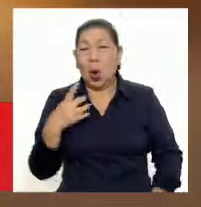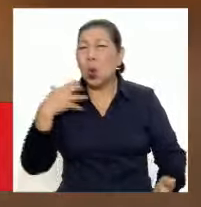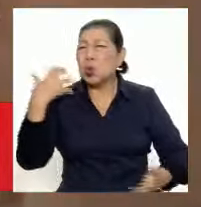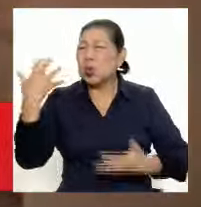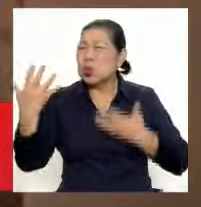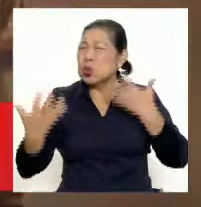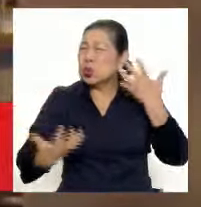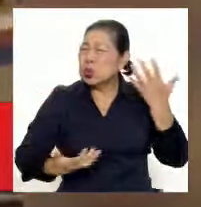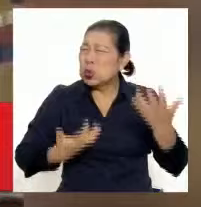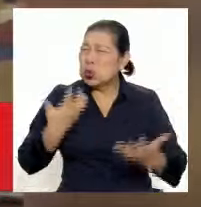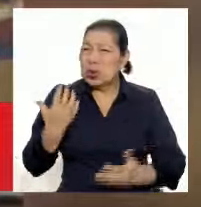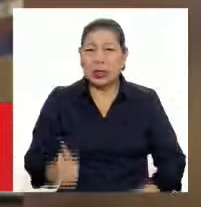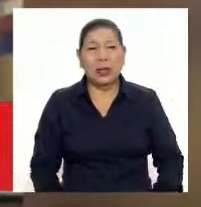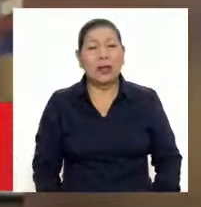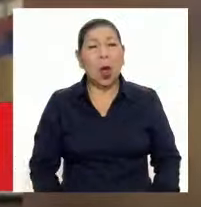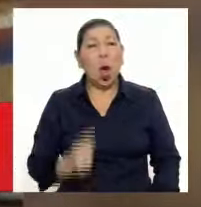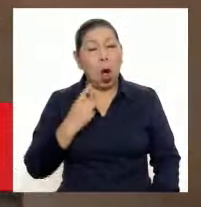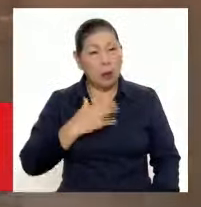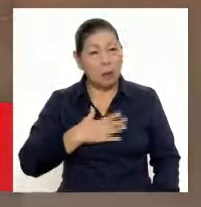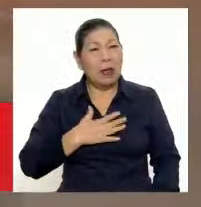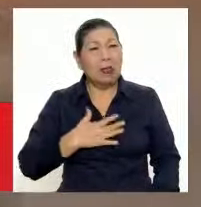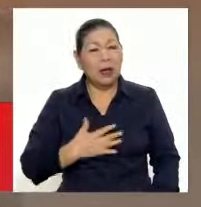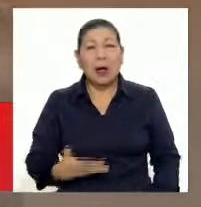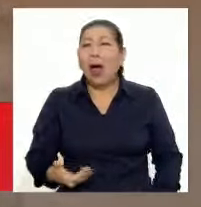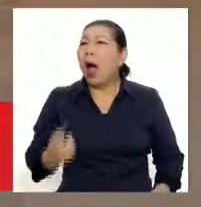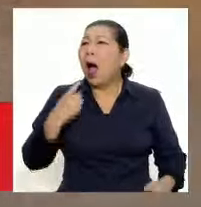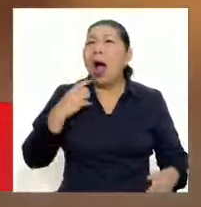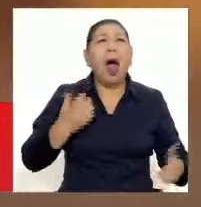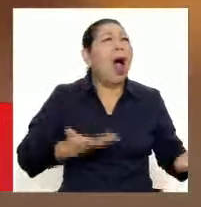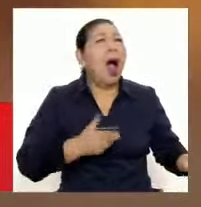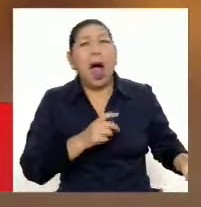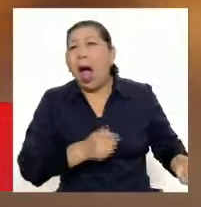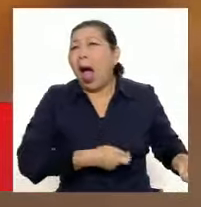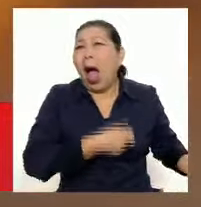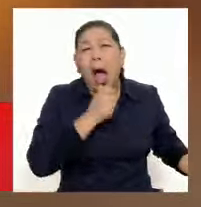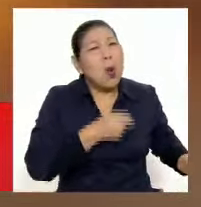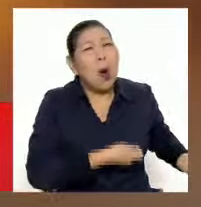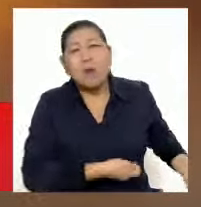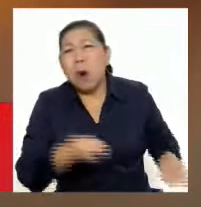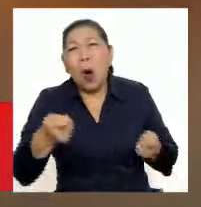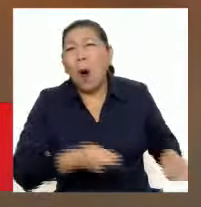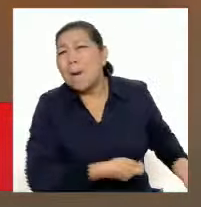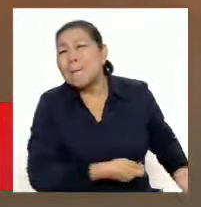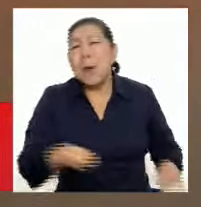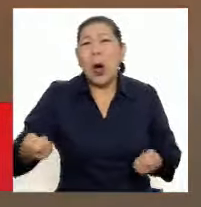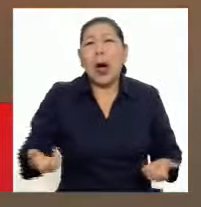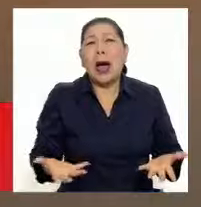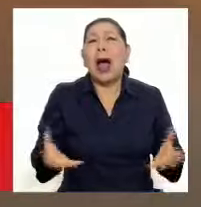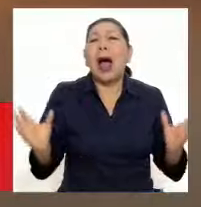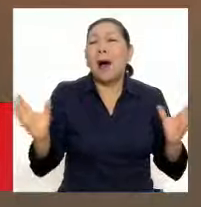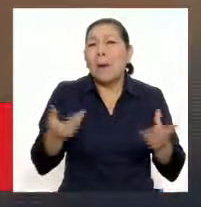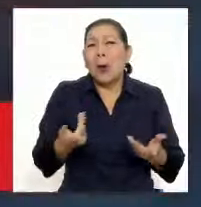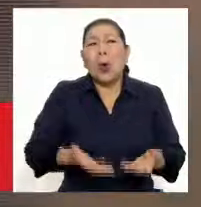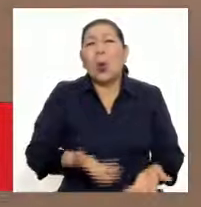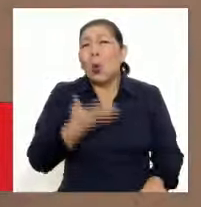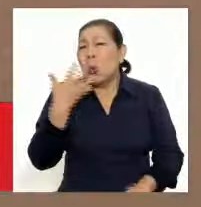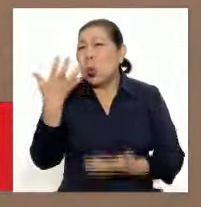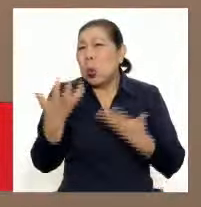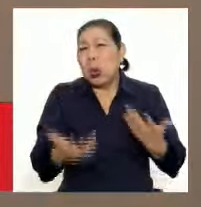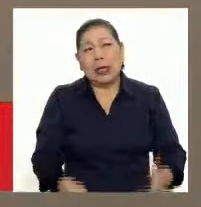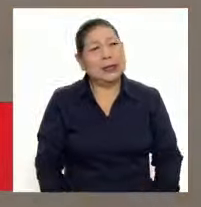incendio. Los propietarios trataban desesperadamente de sacar las otras unidades para poder alejarlas de las